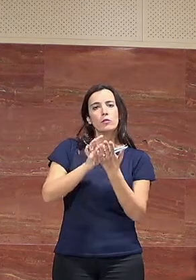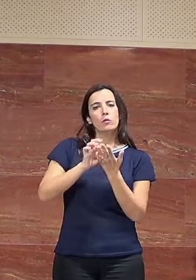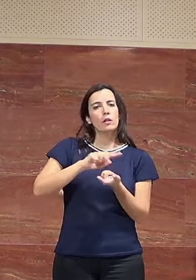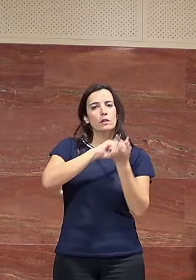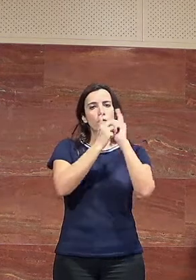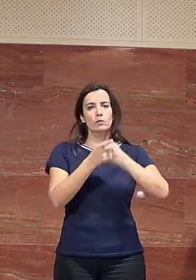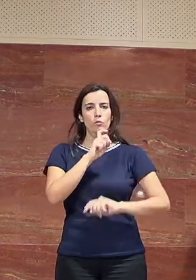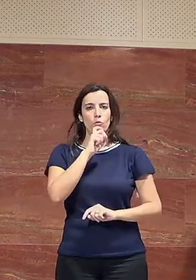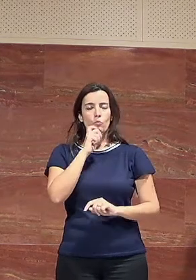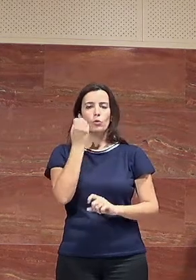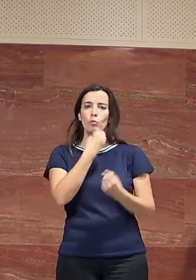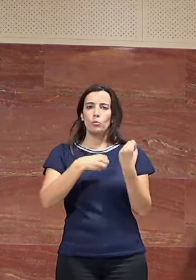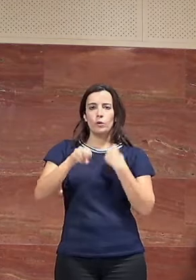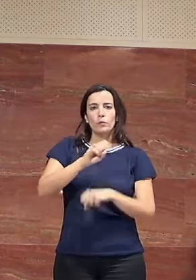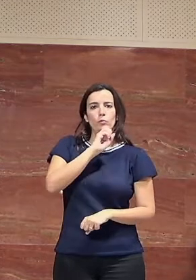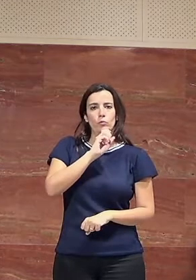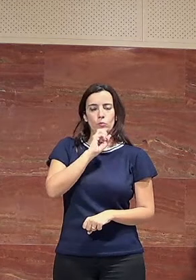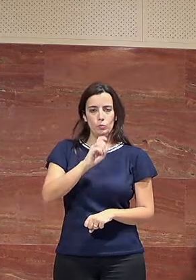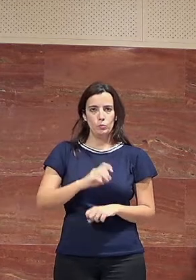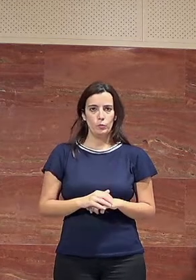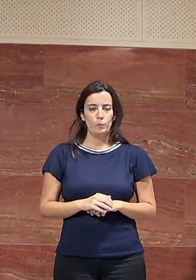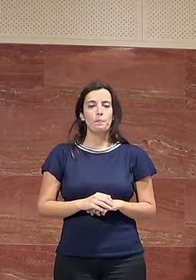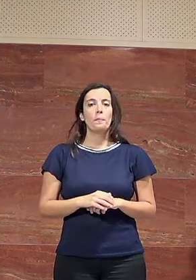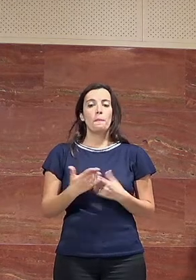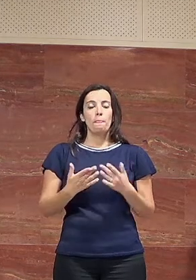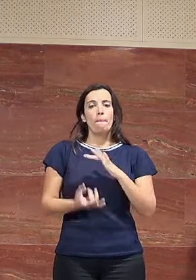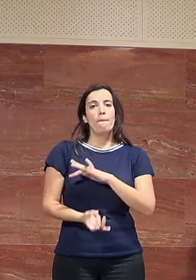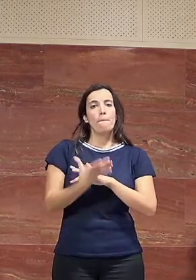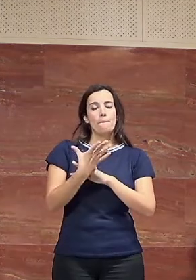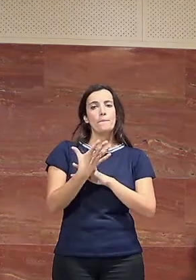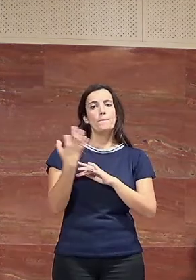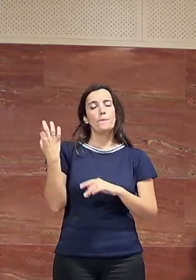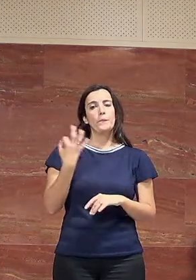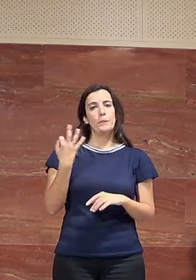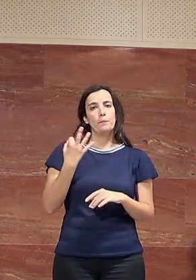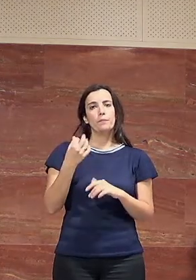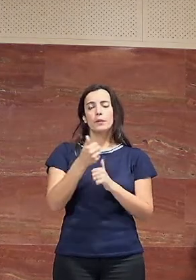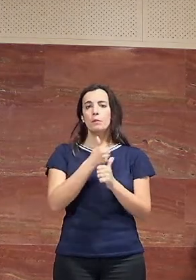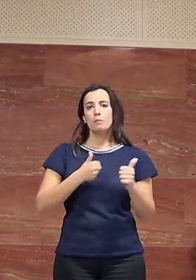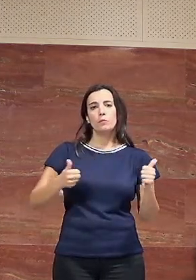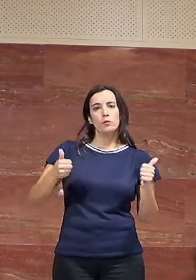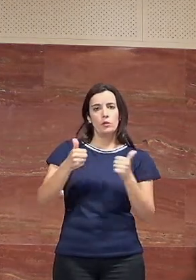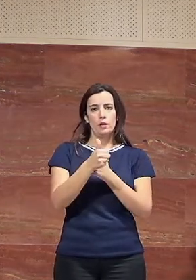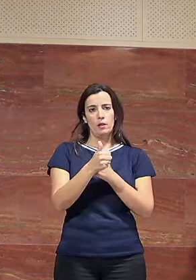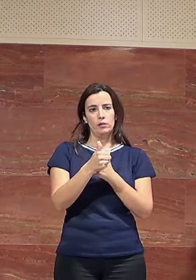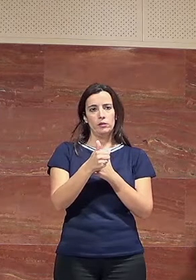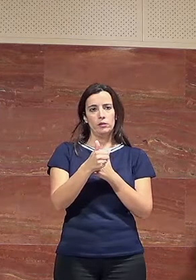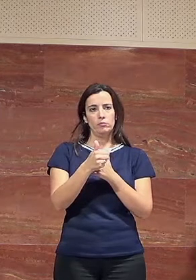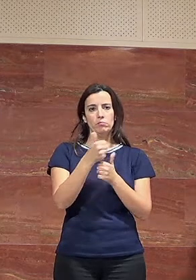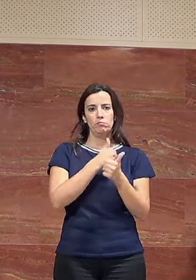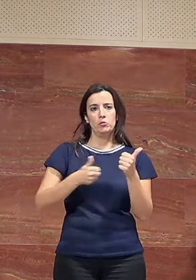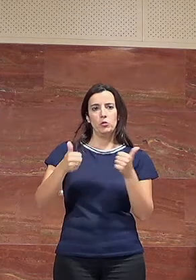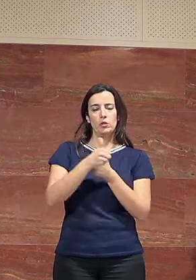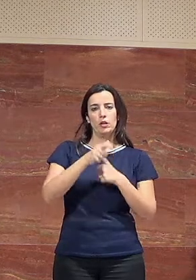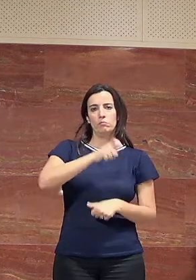de comportamiento provocaba. Y es la creación de un eje de prioridad peatonal, siguiendo los criterios de la